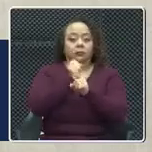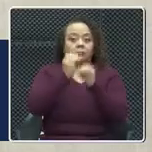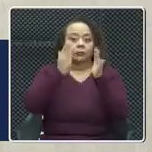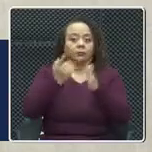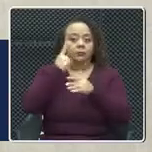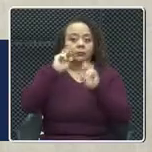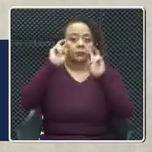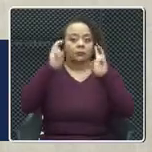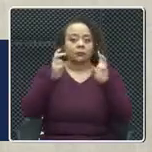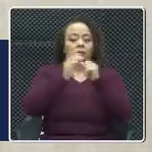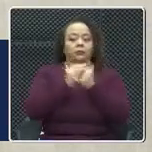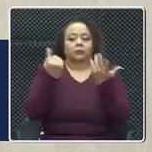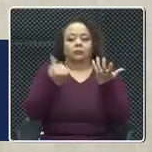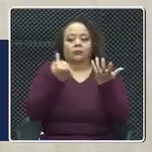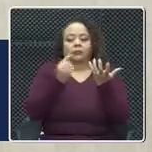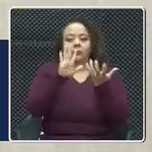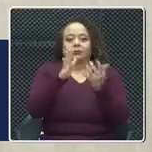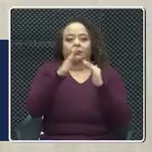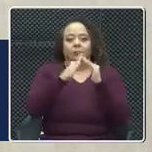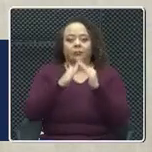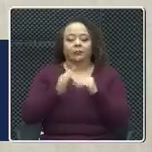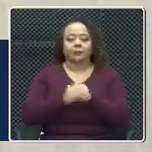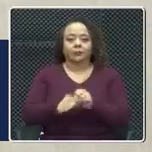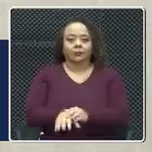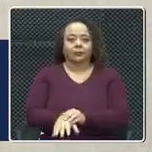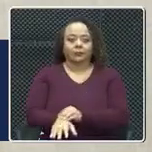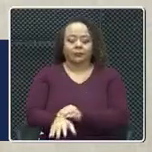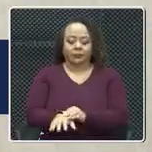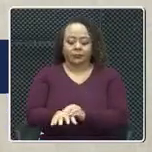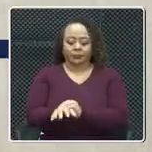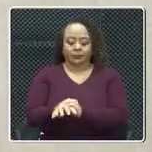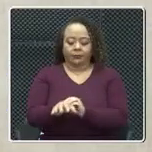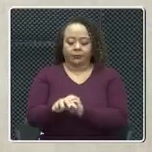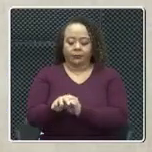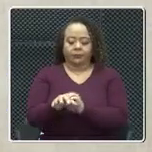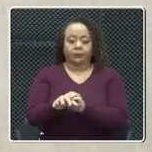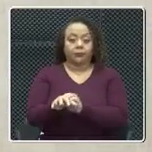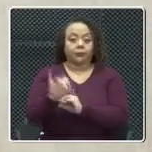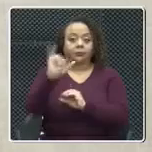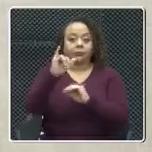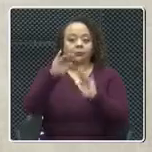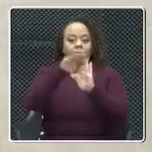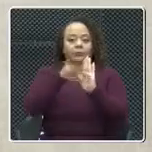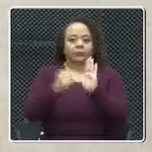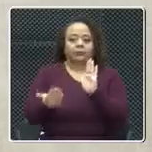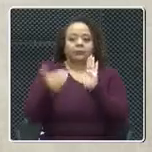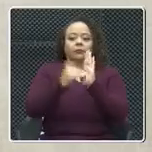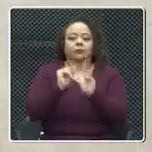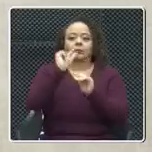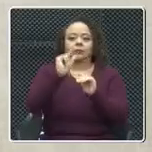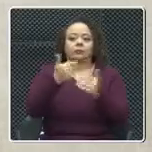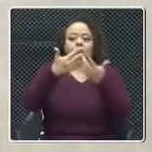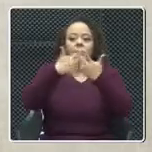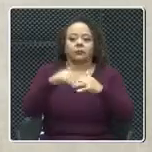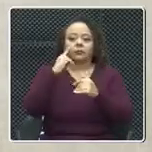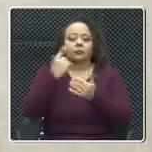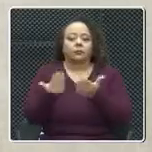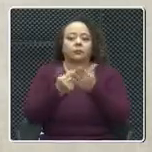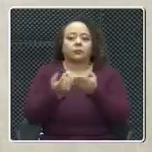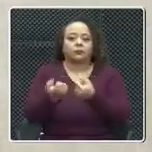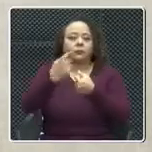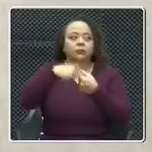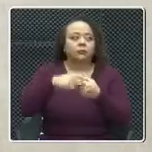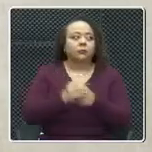por el tema del aislamiento en sus casas, ¿verdad? Ajá, y han correcto tomado como una medida más bien devolverlos un poco a la empresa para